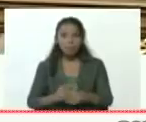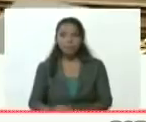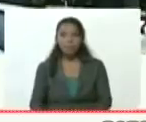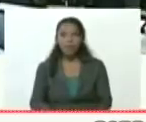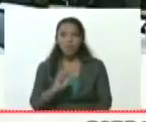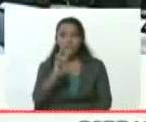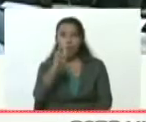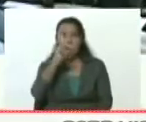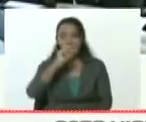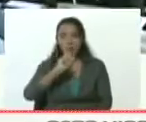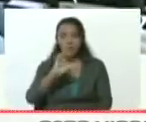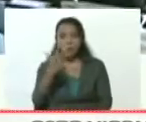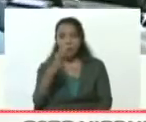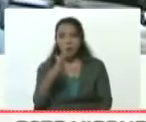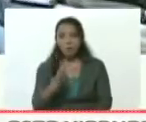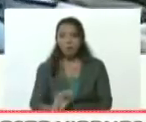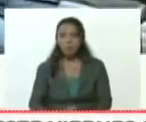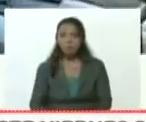2 años.